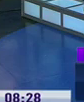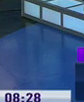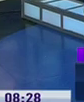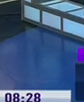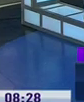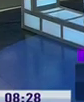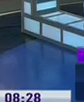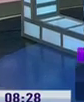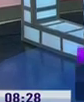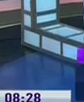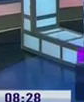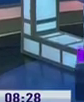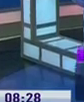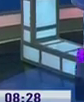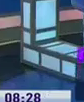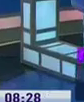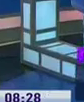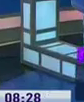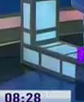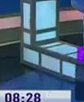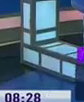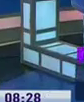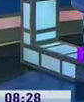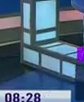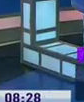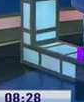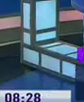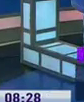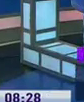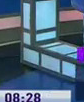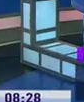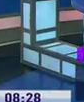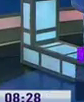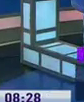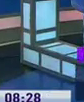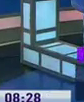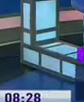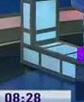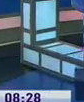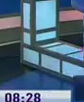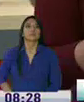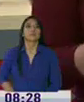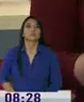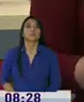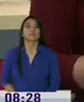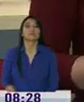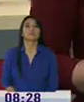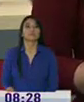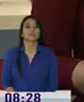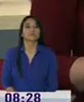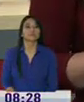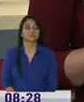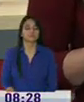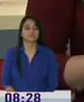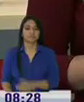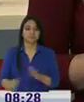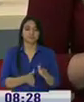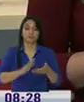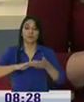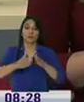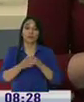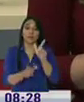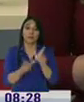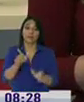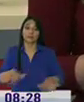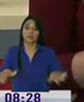WhatsApp o el Twitter lo que viene a continuación? El trabajo rápido que está haciendo la autoridad. Así es, eso queremos contarles. La comunidad se encuentra